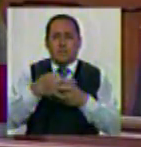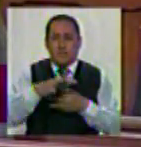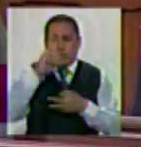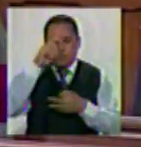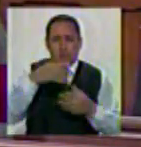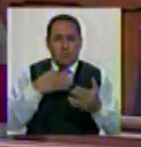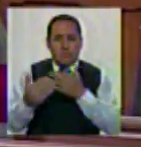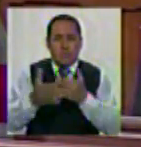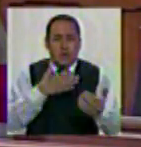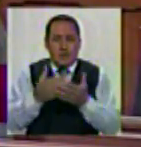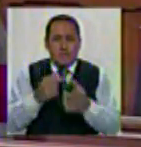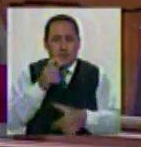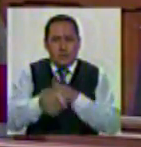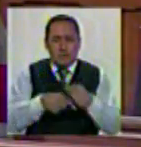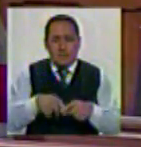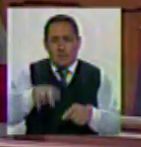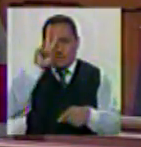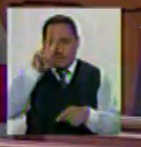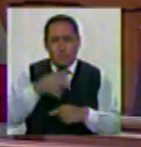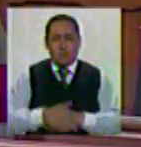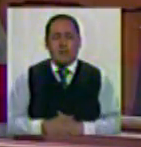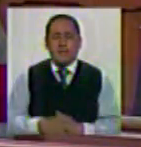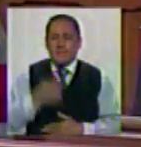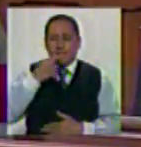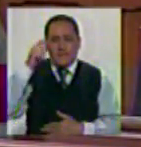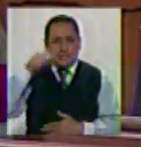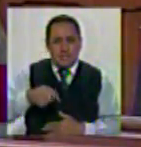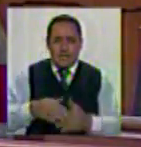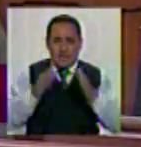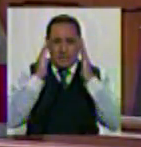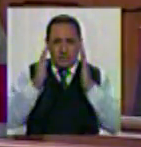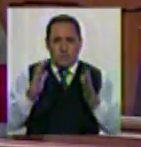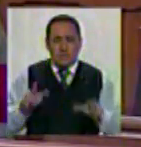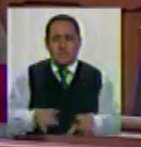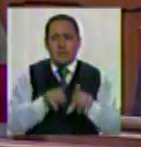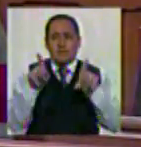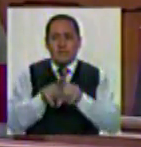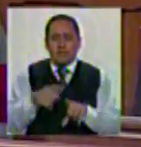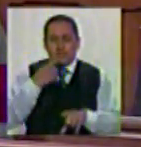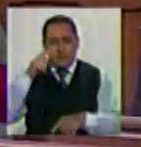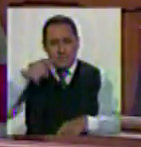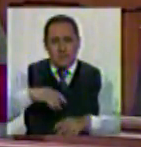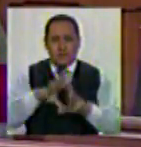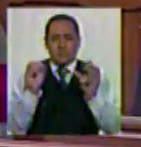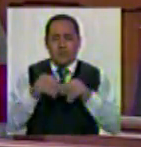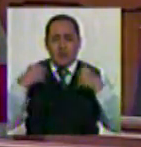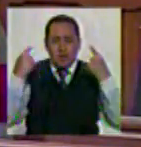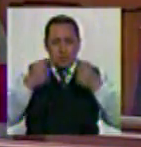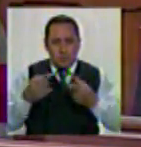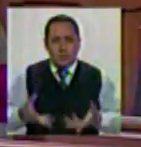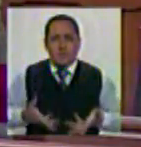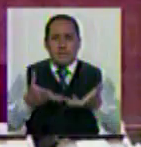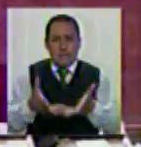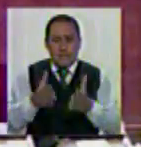cualquier peruano o peruana, merece ser escuchada y sus demandas merecen ser atendidas, presidente.